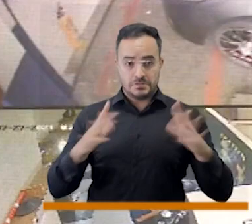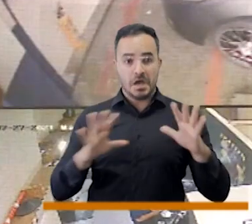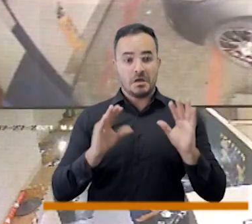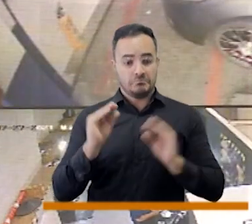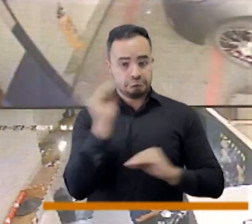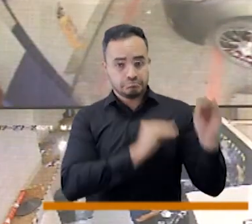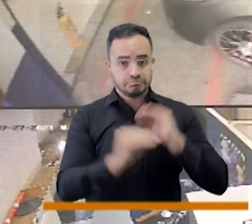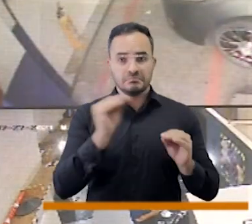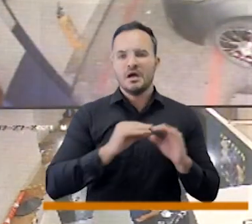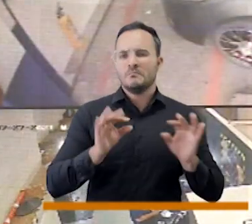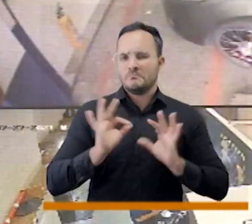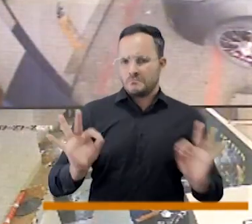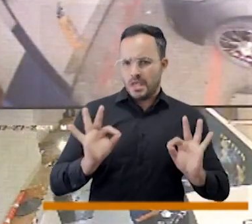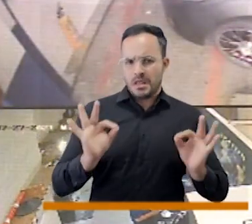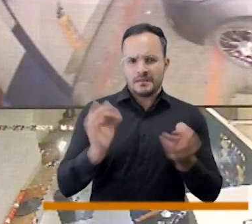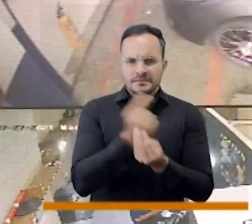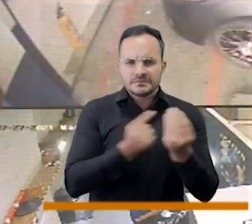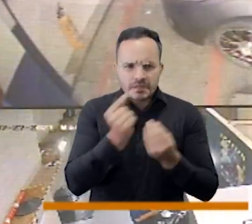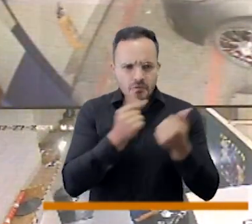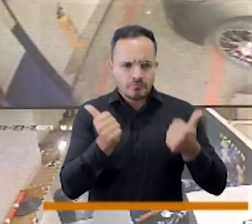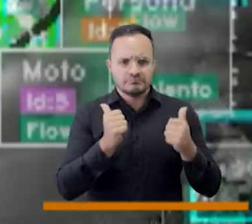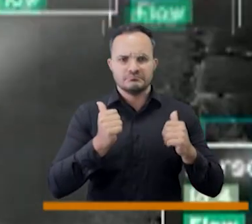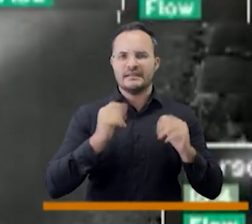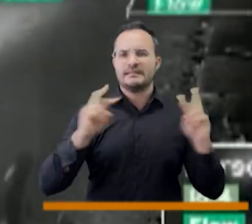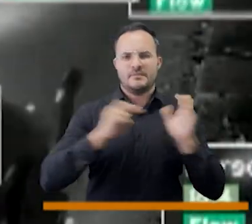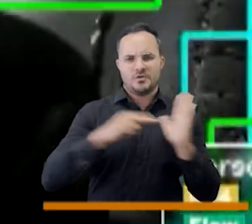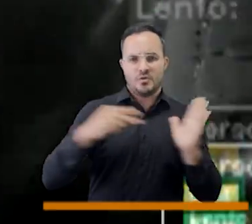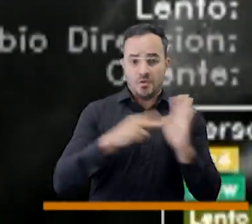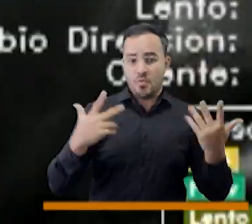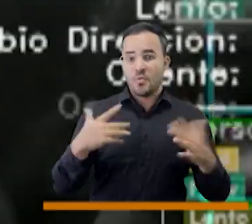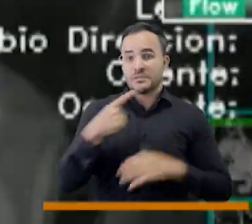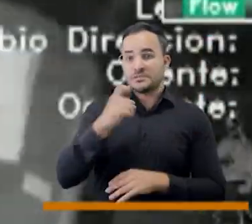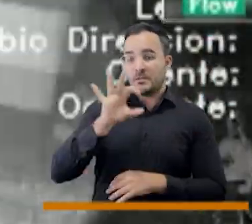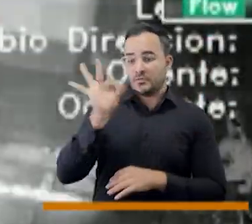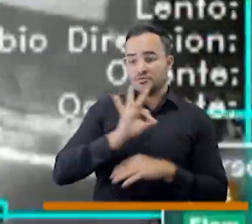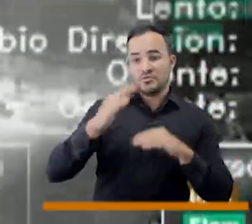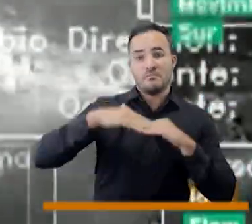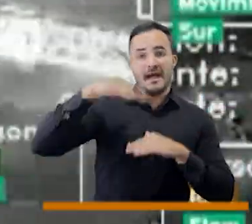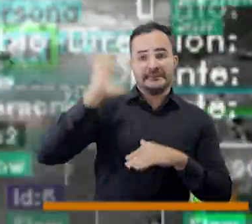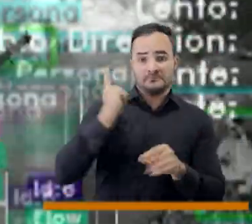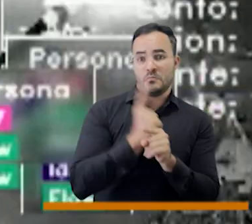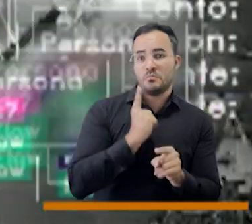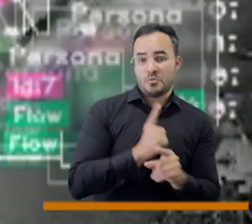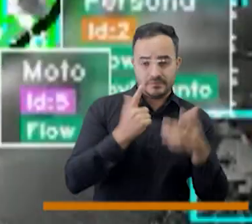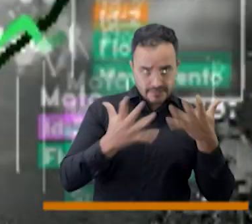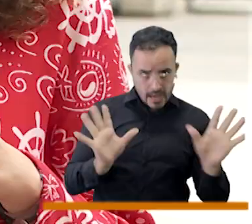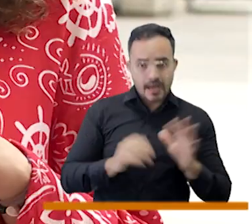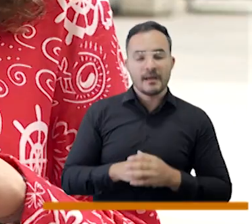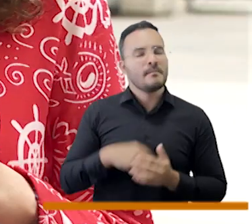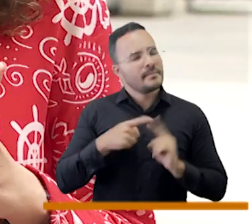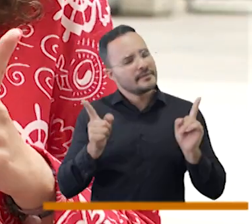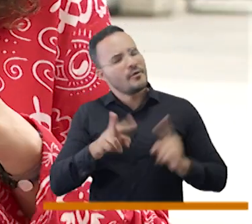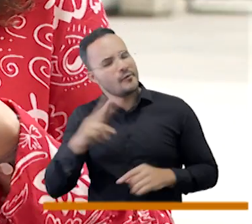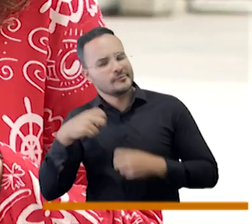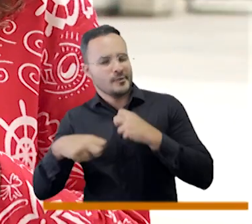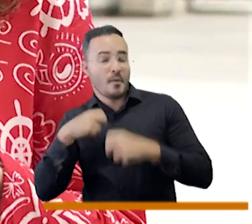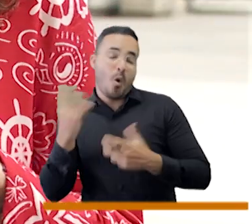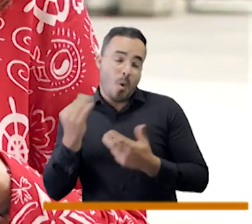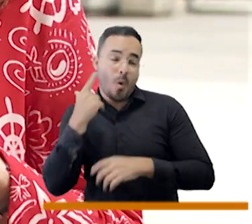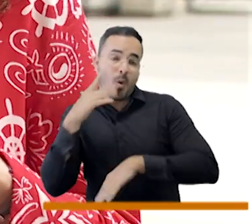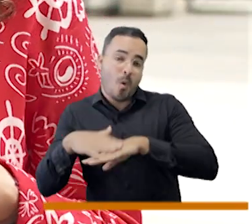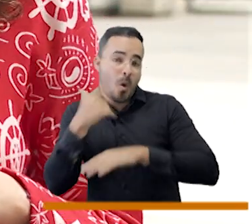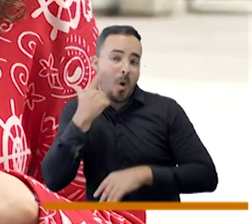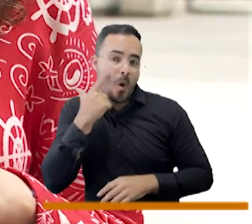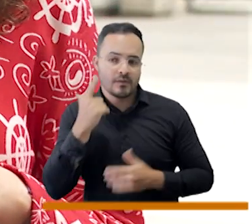encontramos una buena gestión en el diseño de infraestructura tecnológica con cumplimientos superiores al 100%, pero tenemos problemas, o hay que